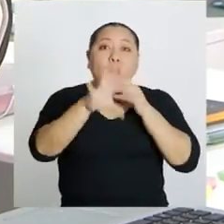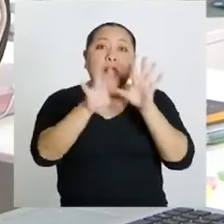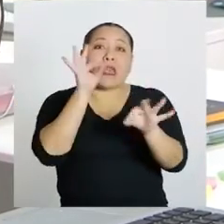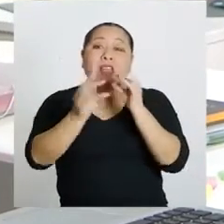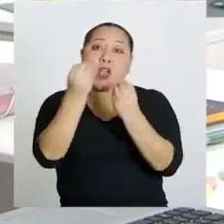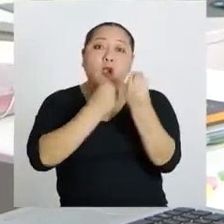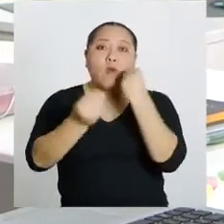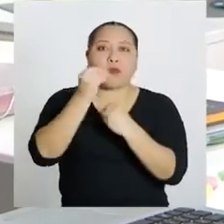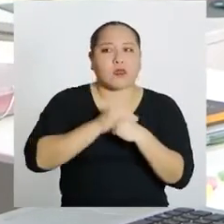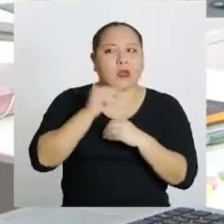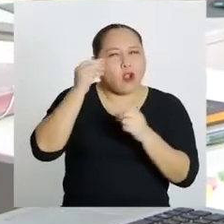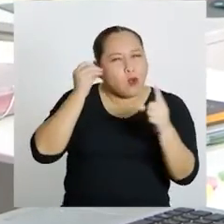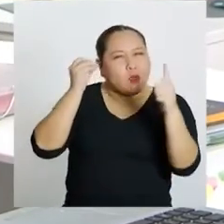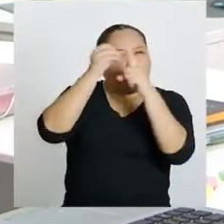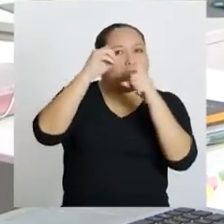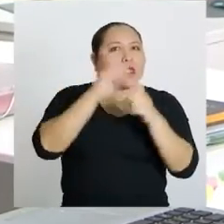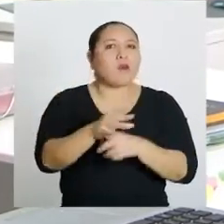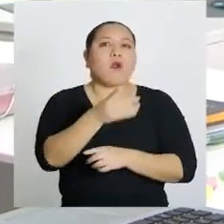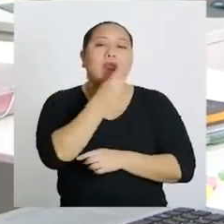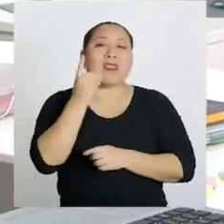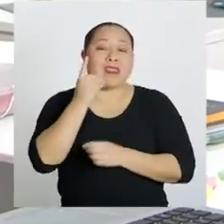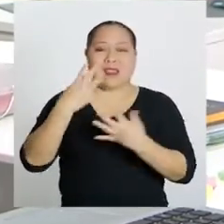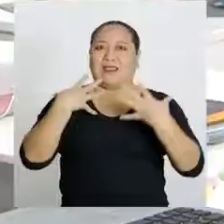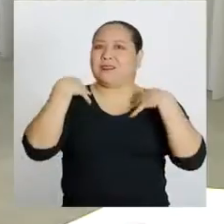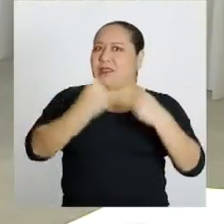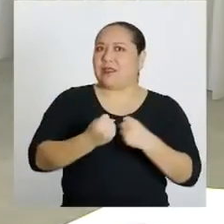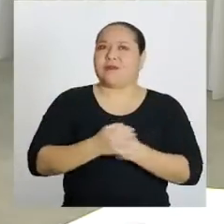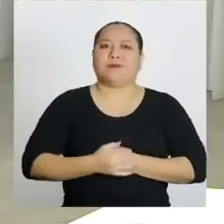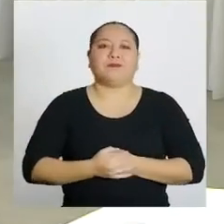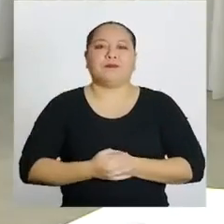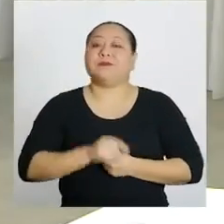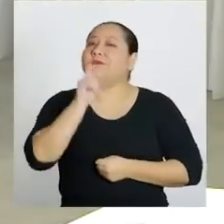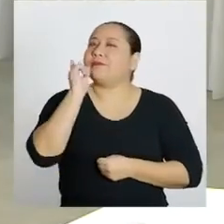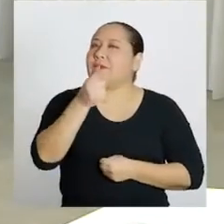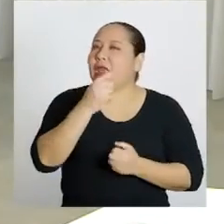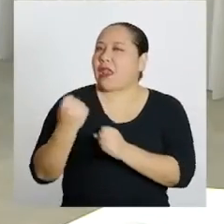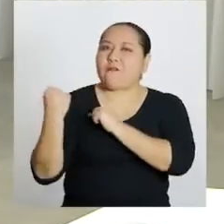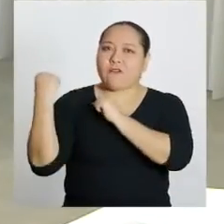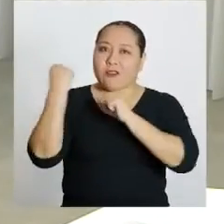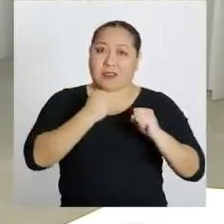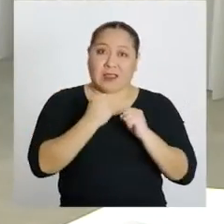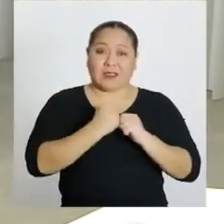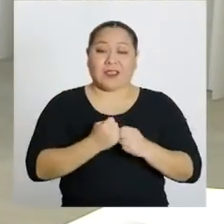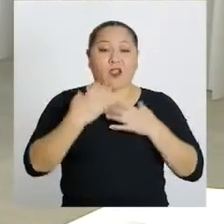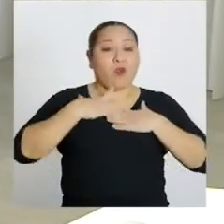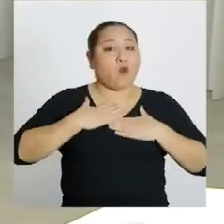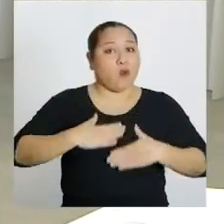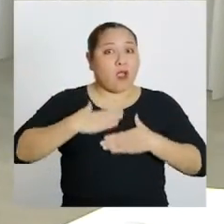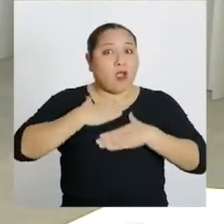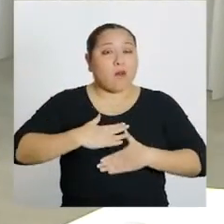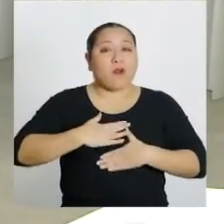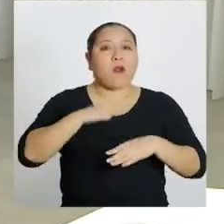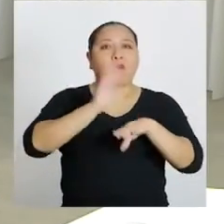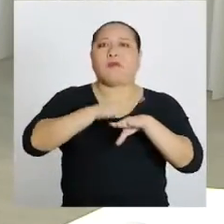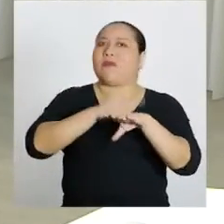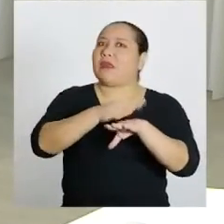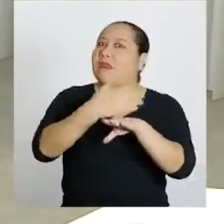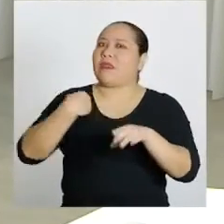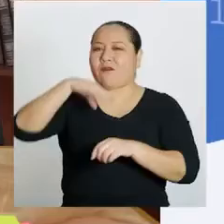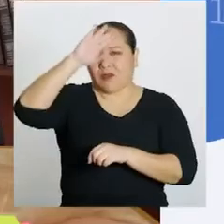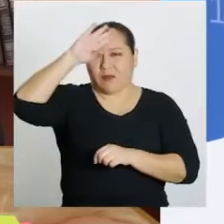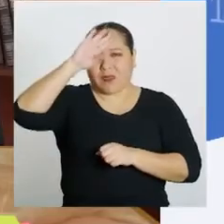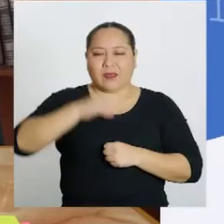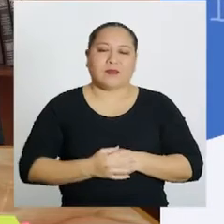comida con el objetivo de tener una dieta sana. Para fortalecer nuestros cuerpos y prevenir